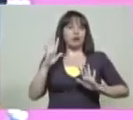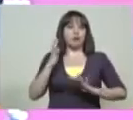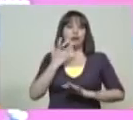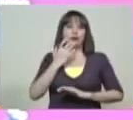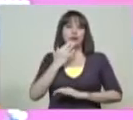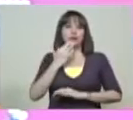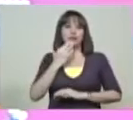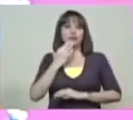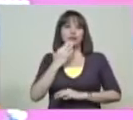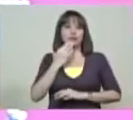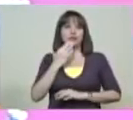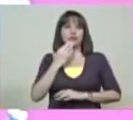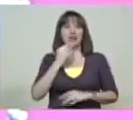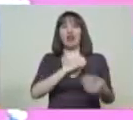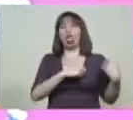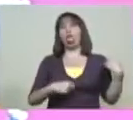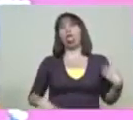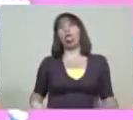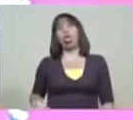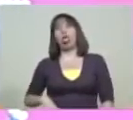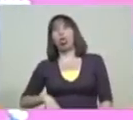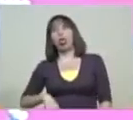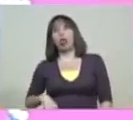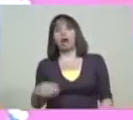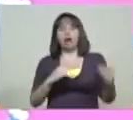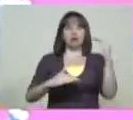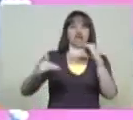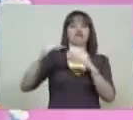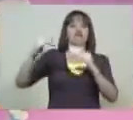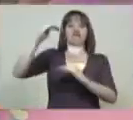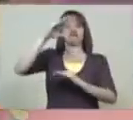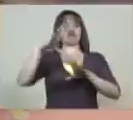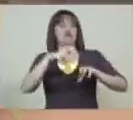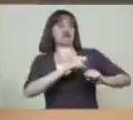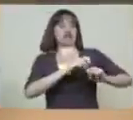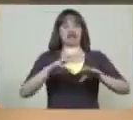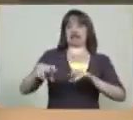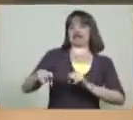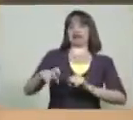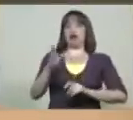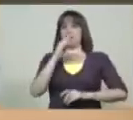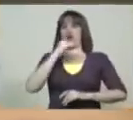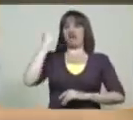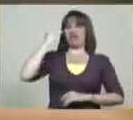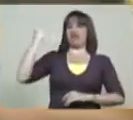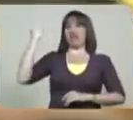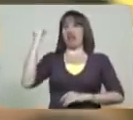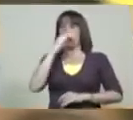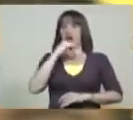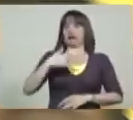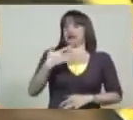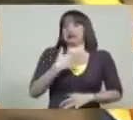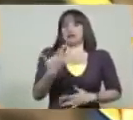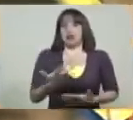lleno de abulia, de flojera, de burocratismo, sin ideas, sin sentimiento.